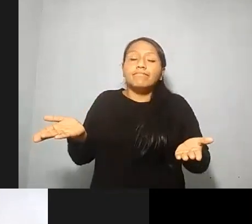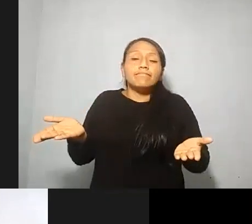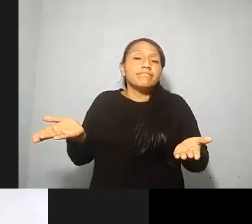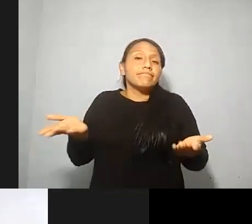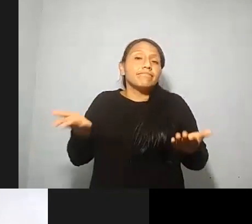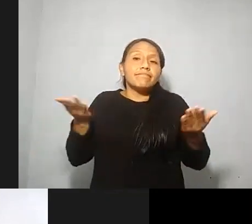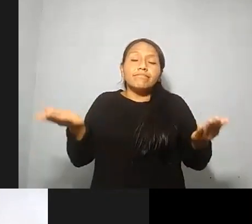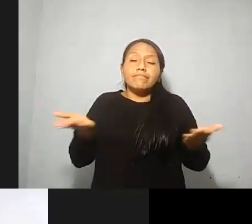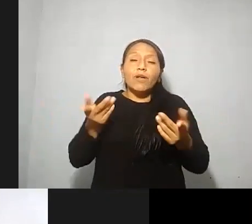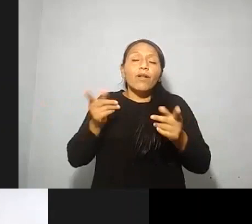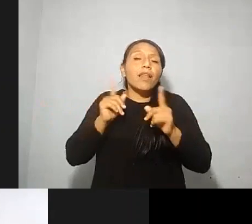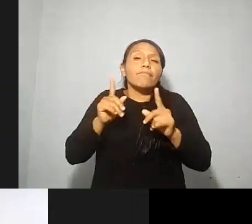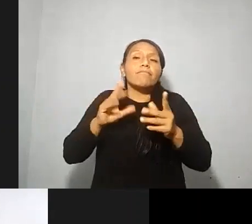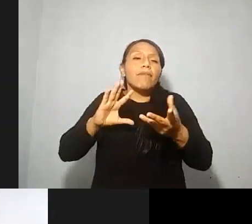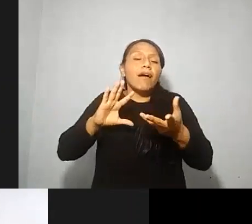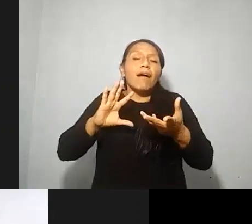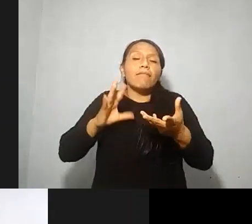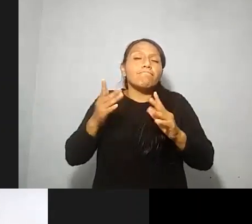la misma facilidad.